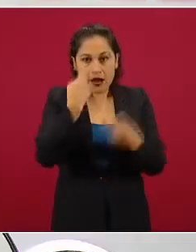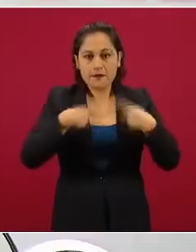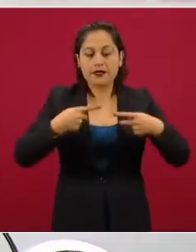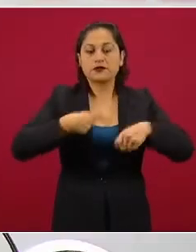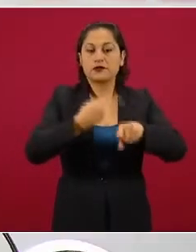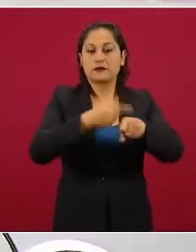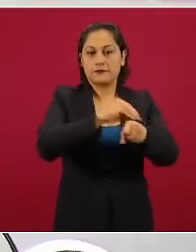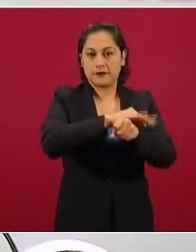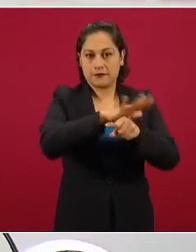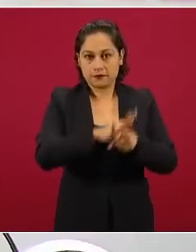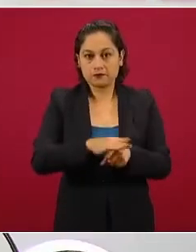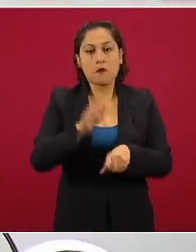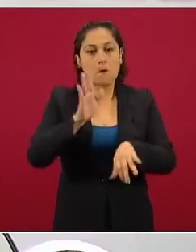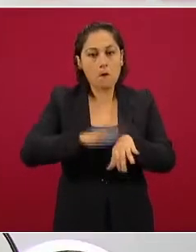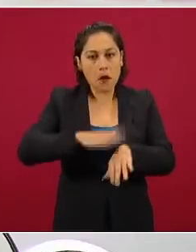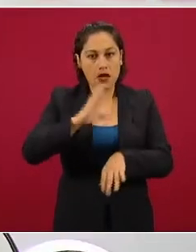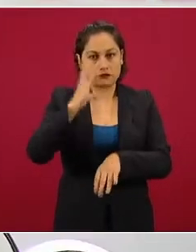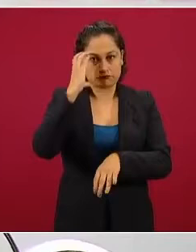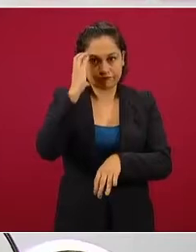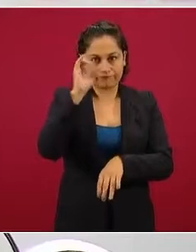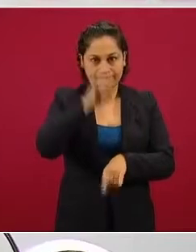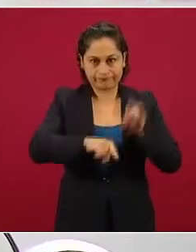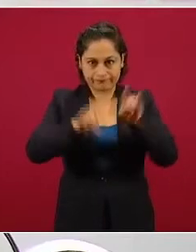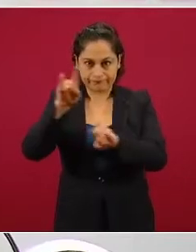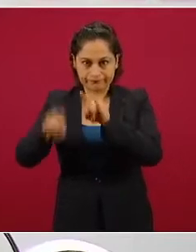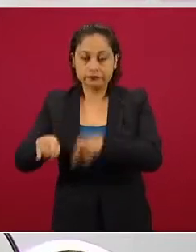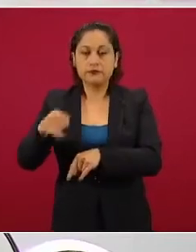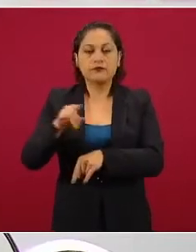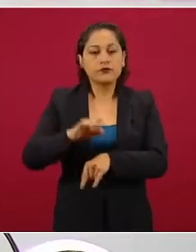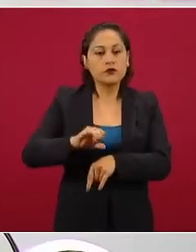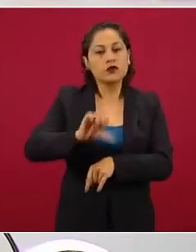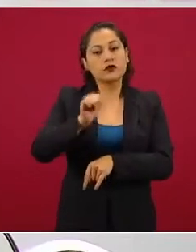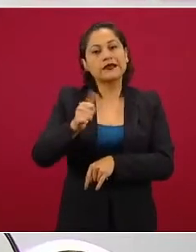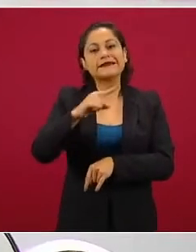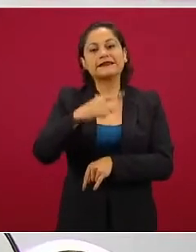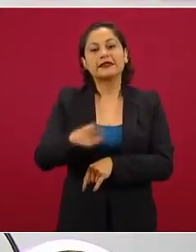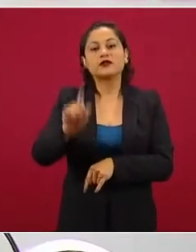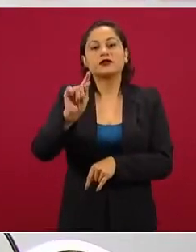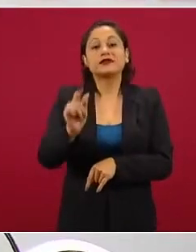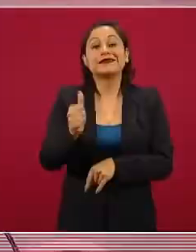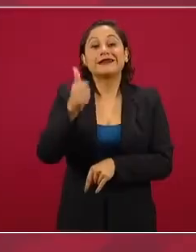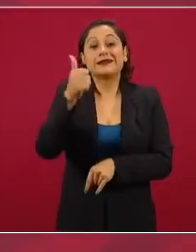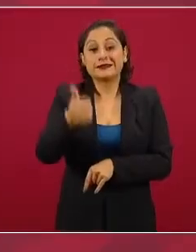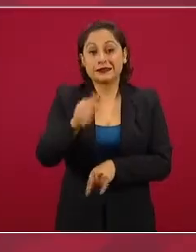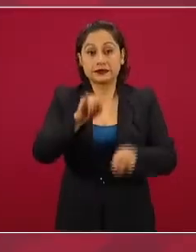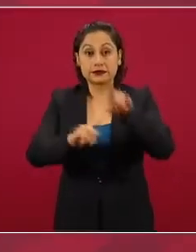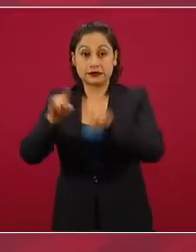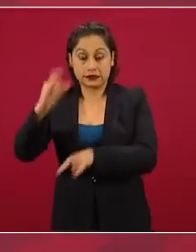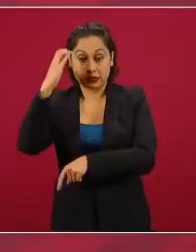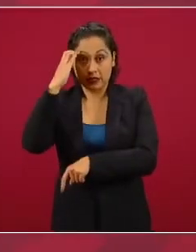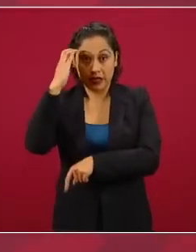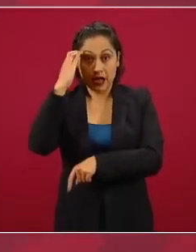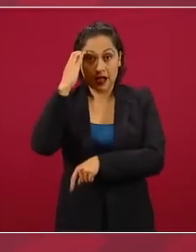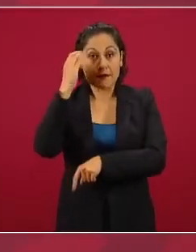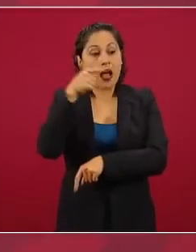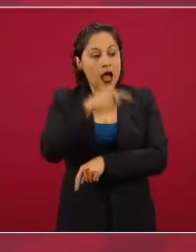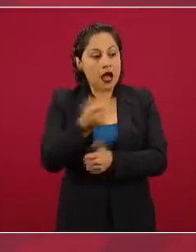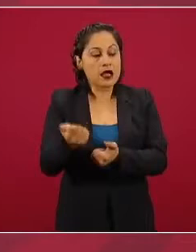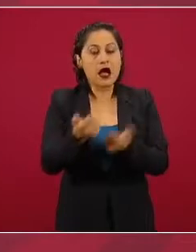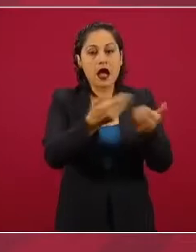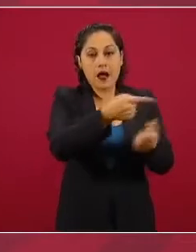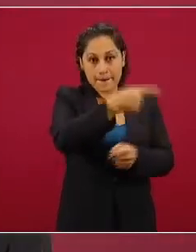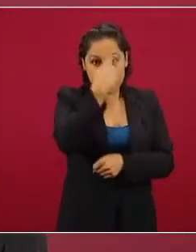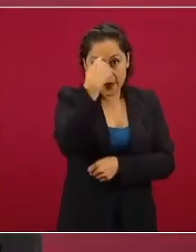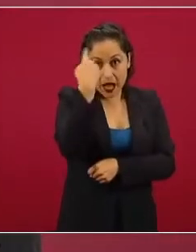camas adicionales, y más de 176 camas fueron acondicionadas para tener ocupación COVID. Ahí